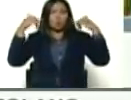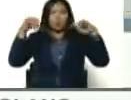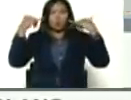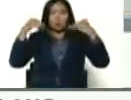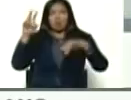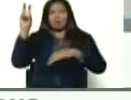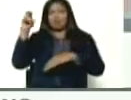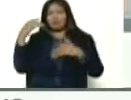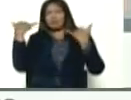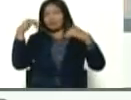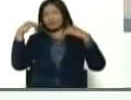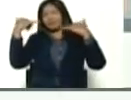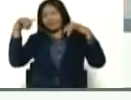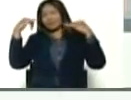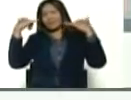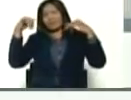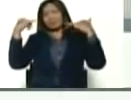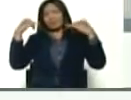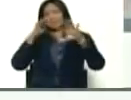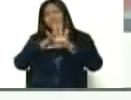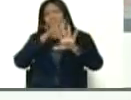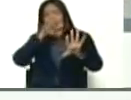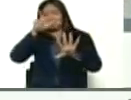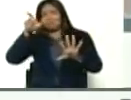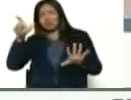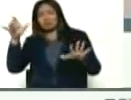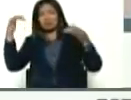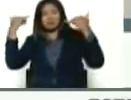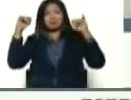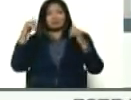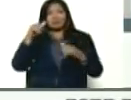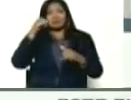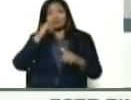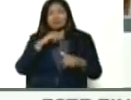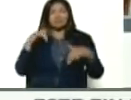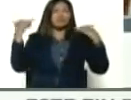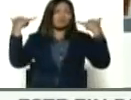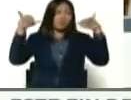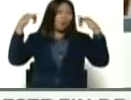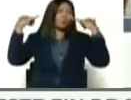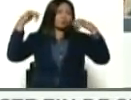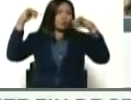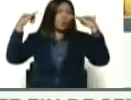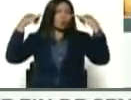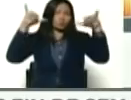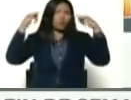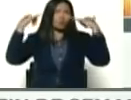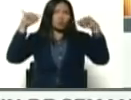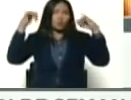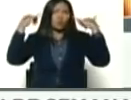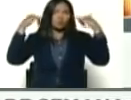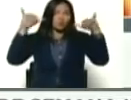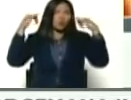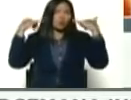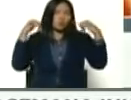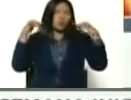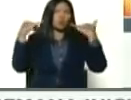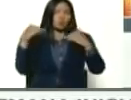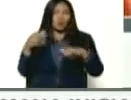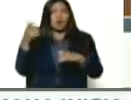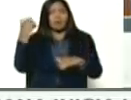rumba y rumba el sábado fue rumba rumba rumba rumba